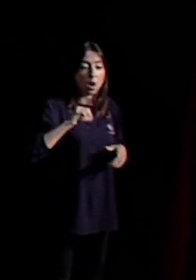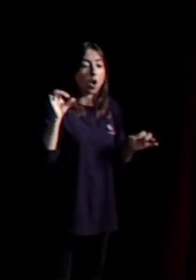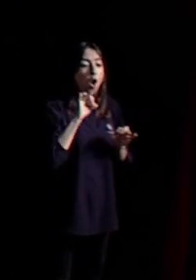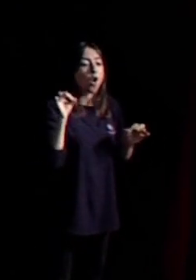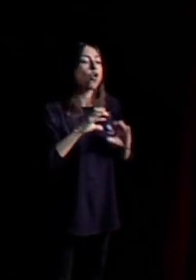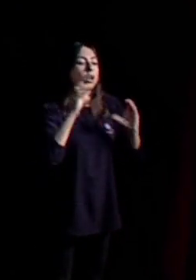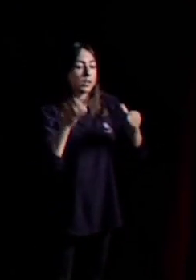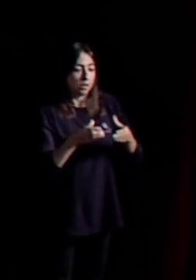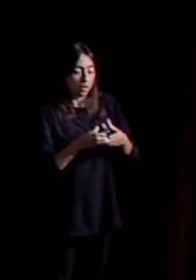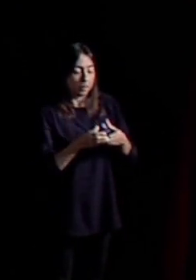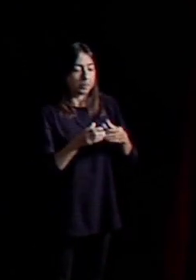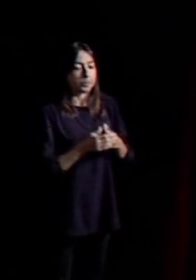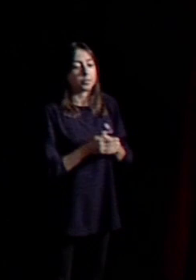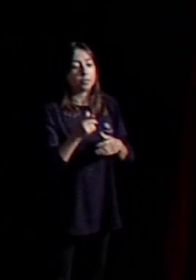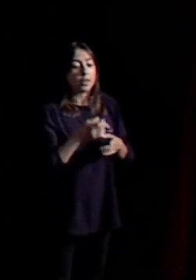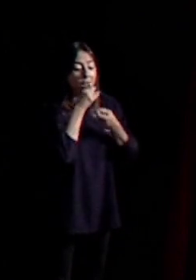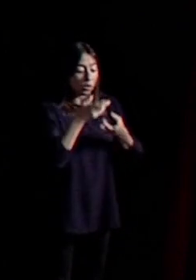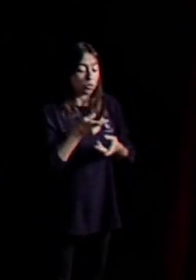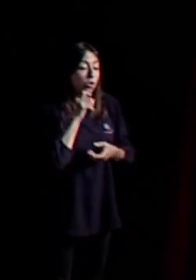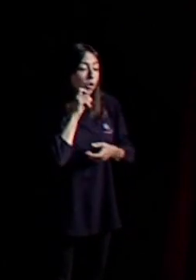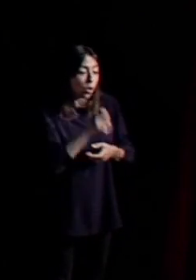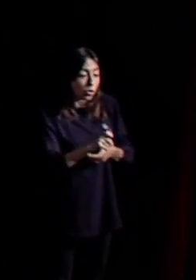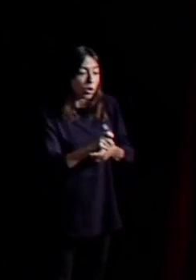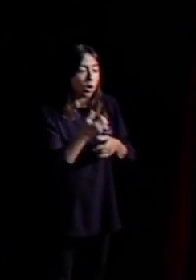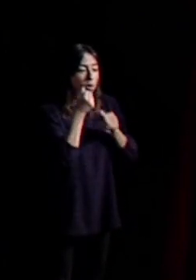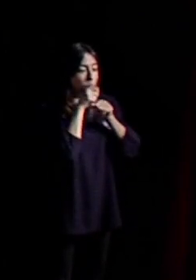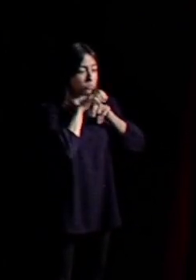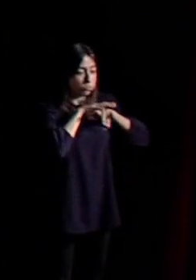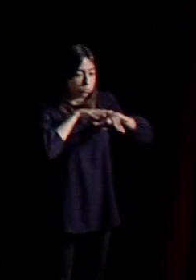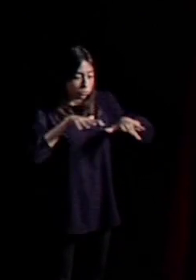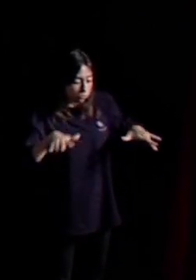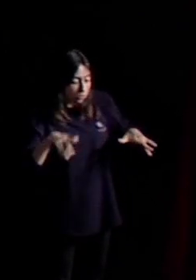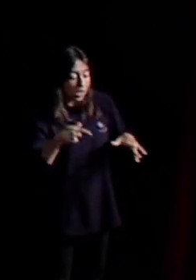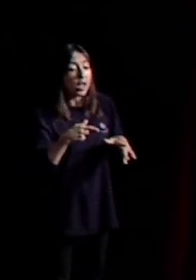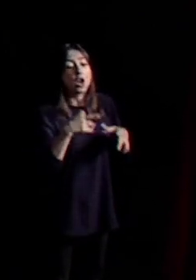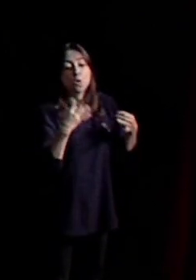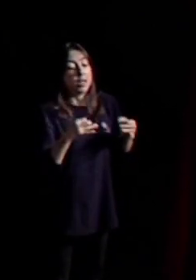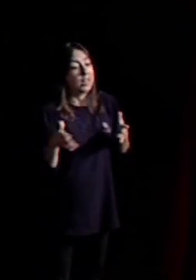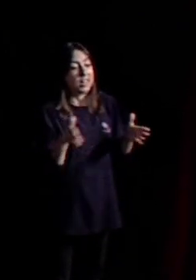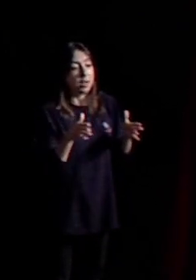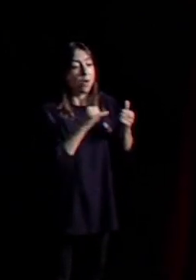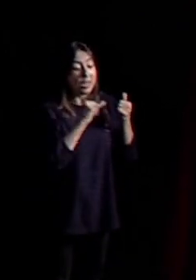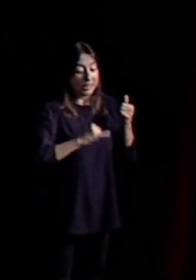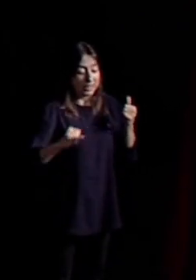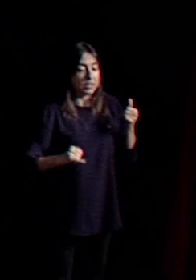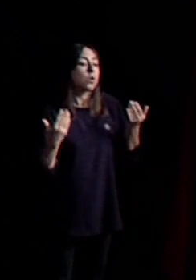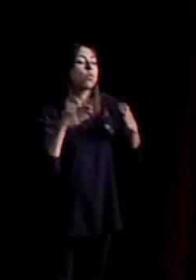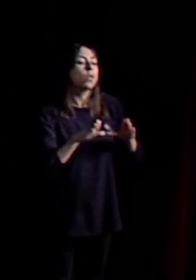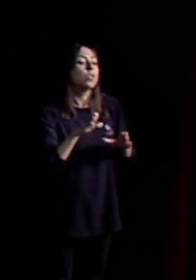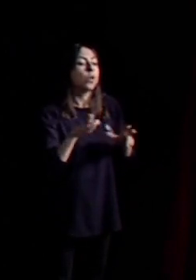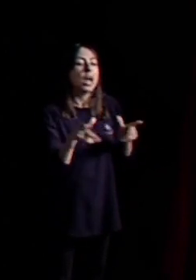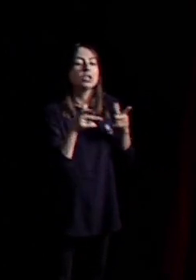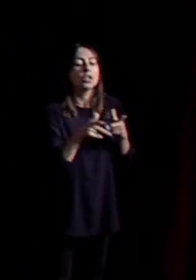como colectiva. El discurso de odio se extiende y se generaliza en tiempos de crisis, cuando la sociedad está